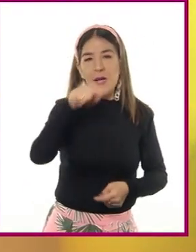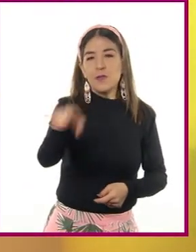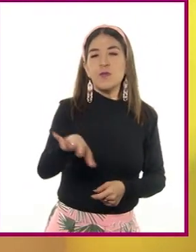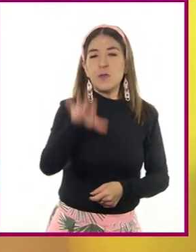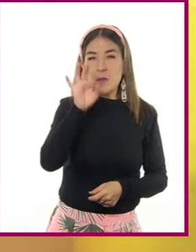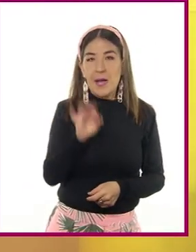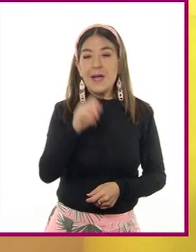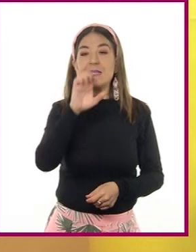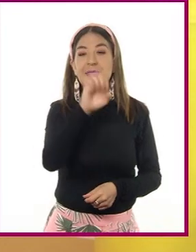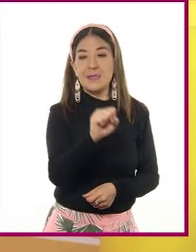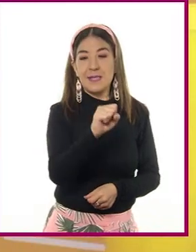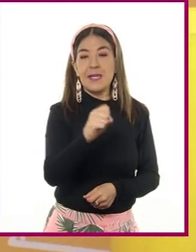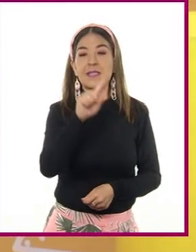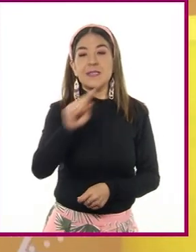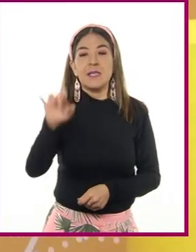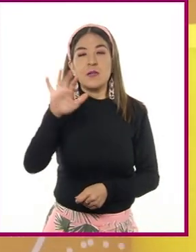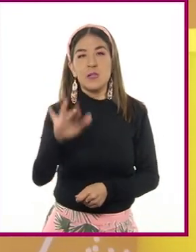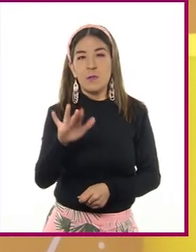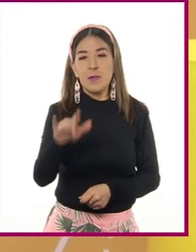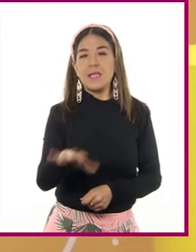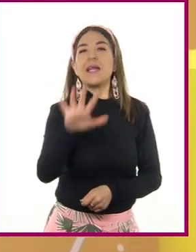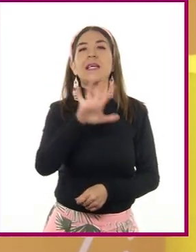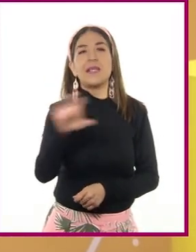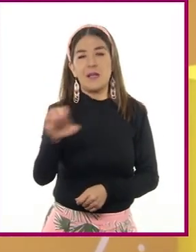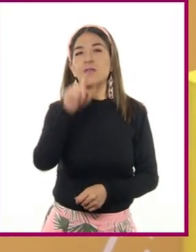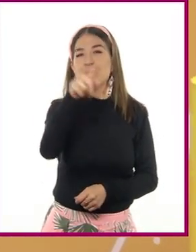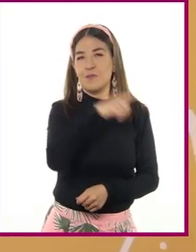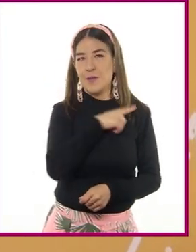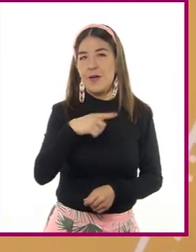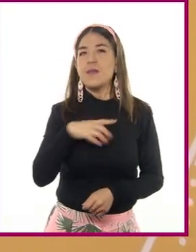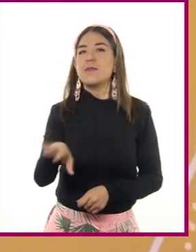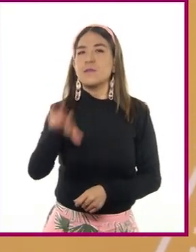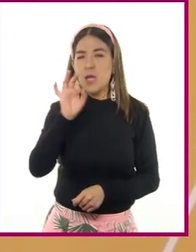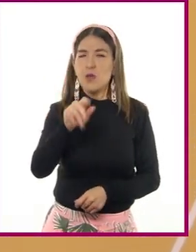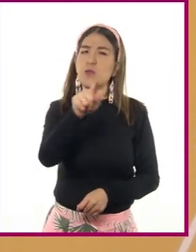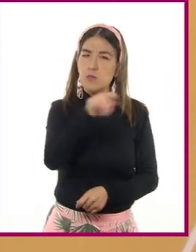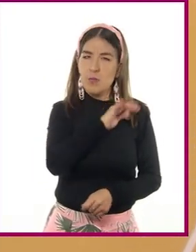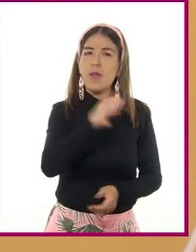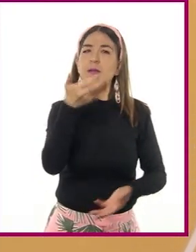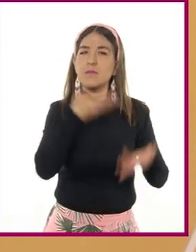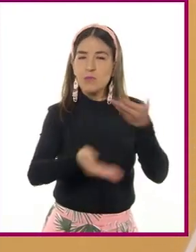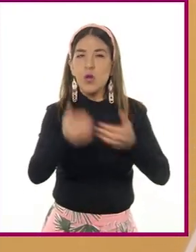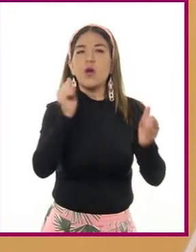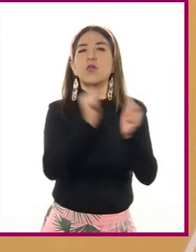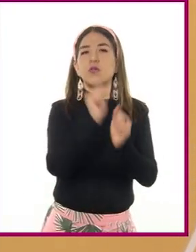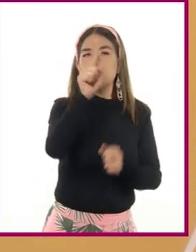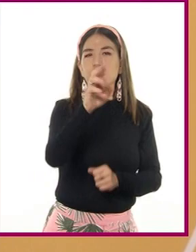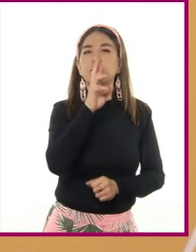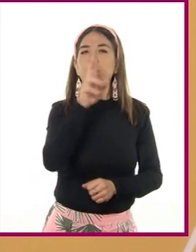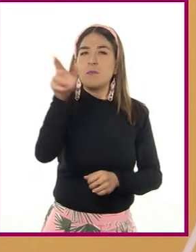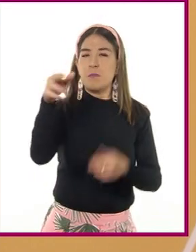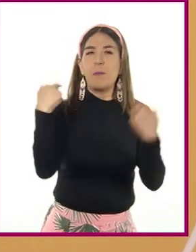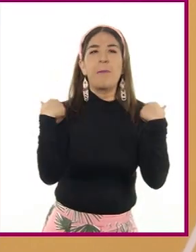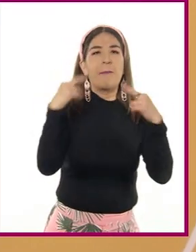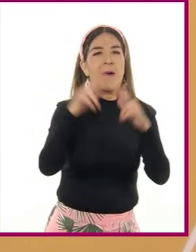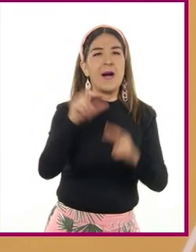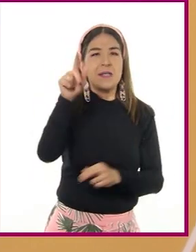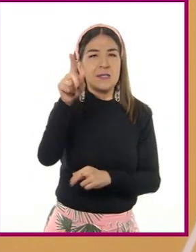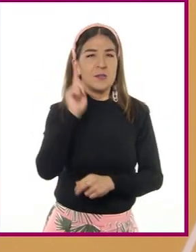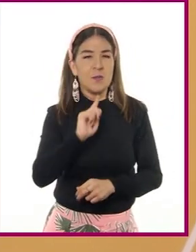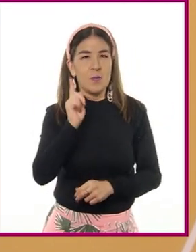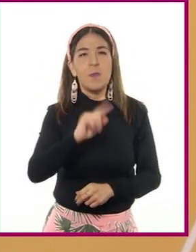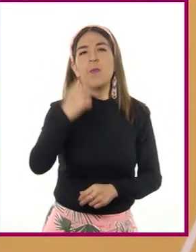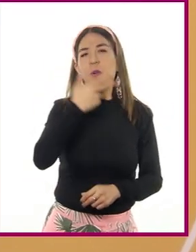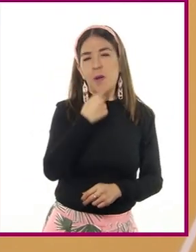términos 60, 150 y 500. Pueden compartir sus resultados con sus maestras o maestros